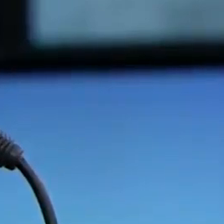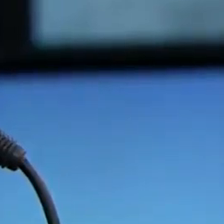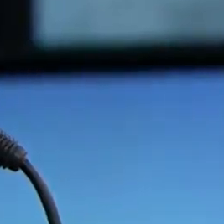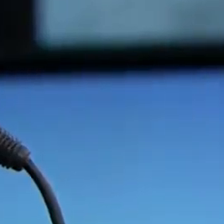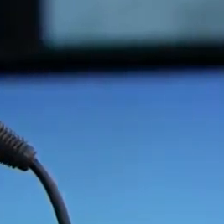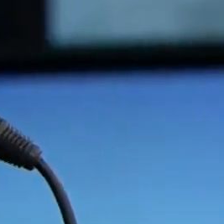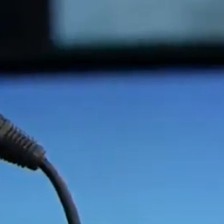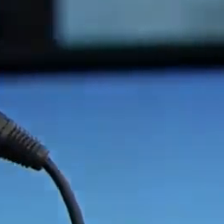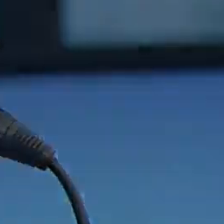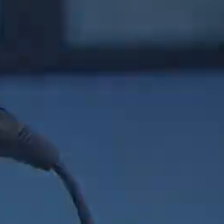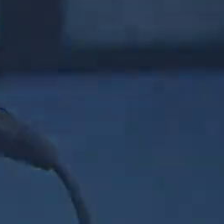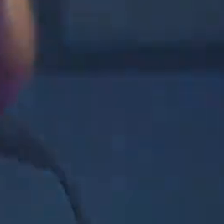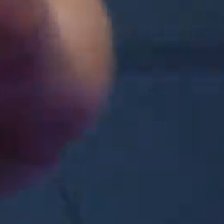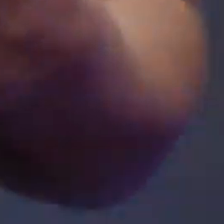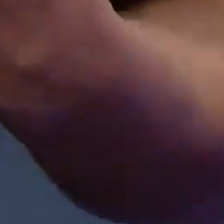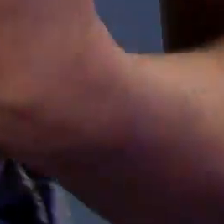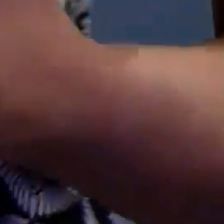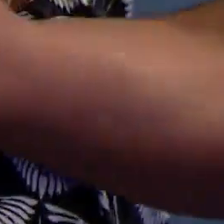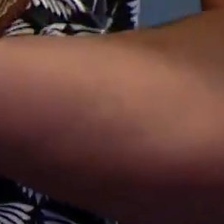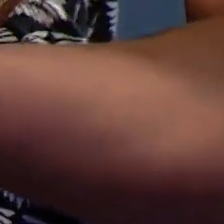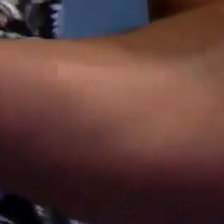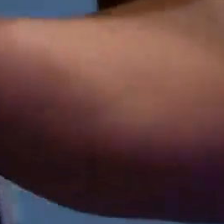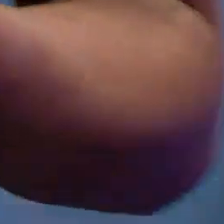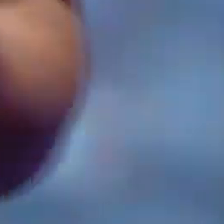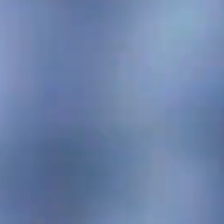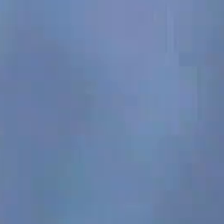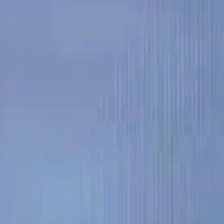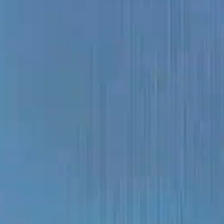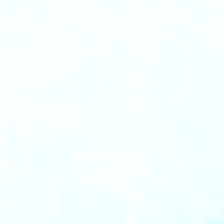desdibujadas y los pájaros